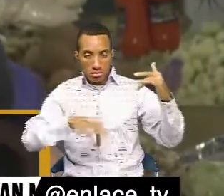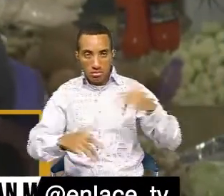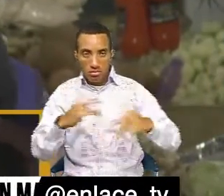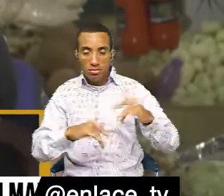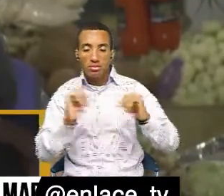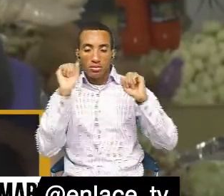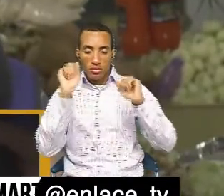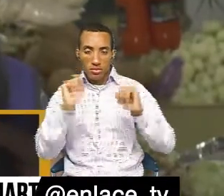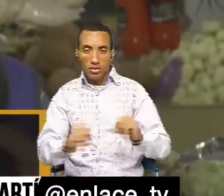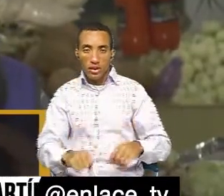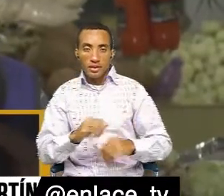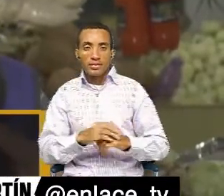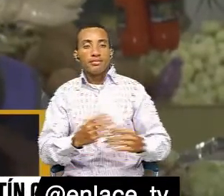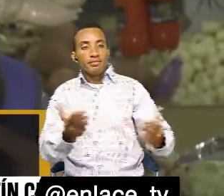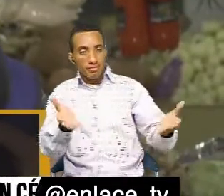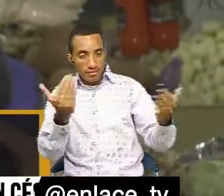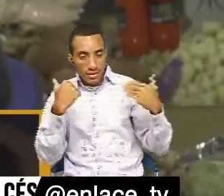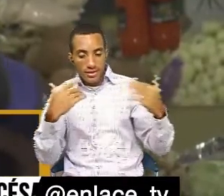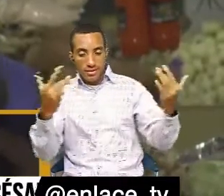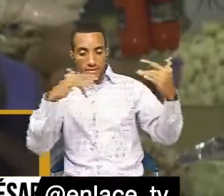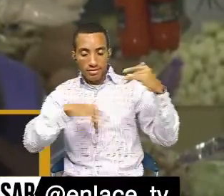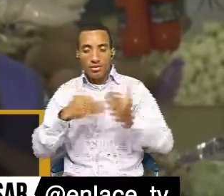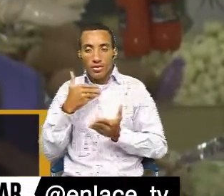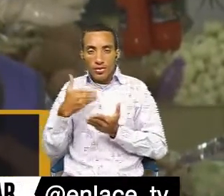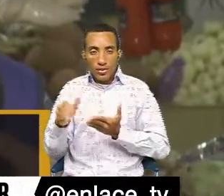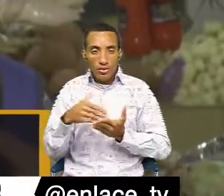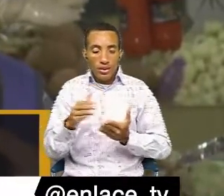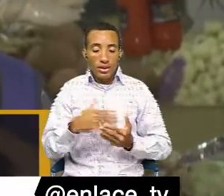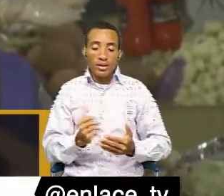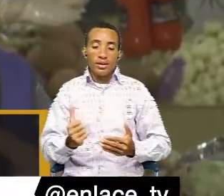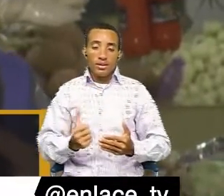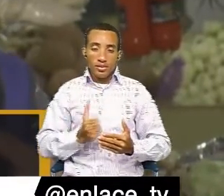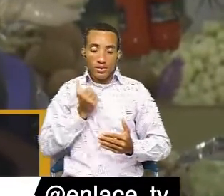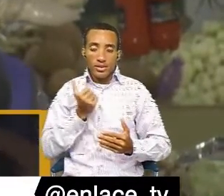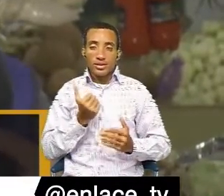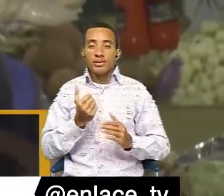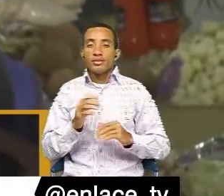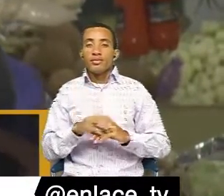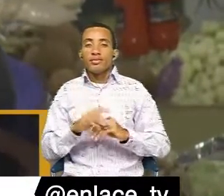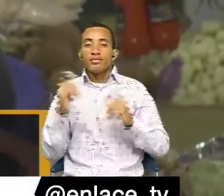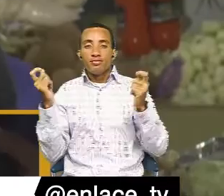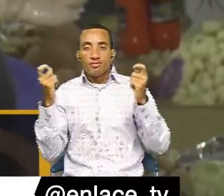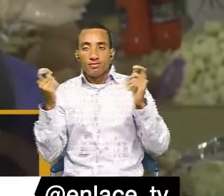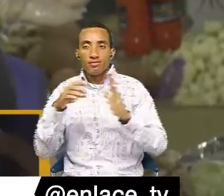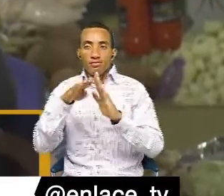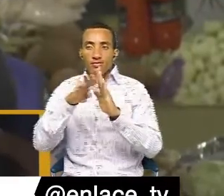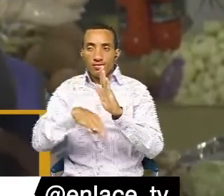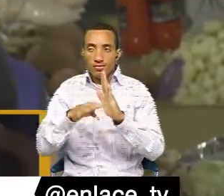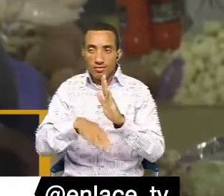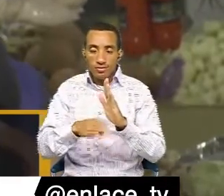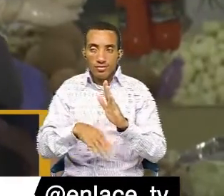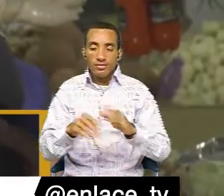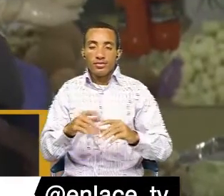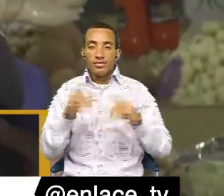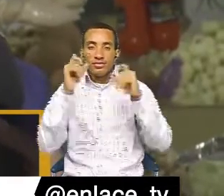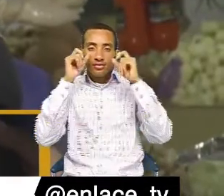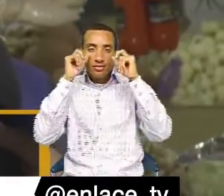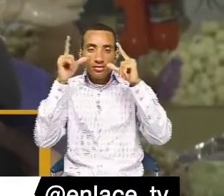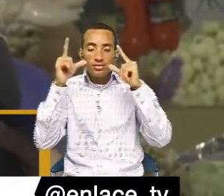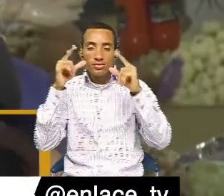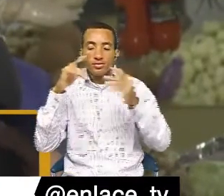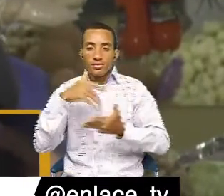Medio para que vengan acá a hacer sus compras, y ya les digo, aprovechar estas grandes ofertas que tenemos, premios sorpresa,